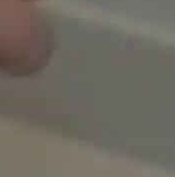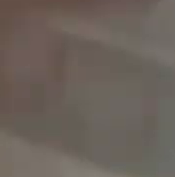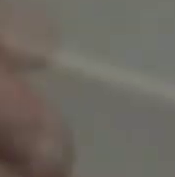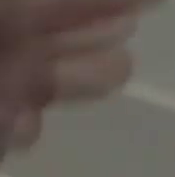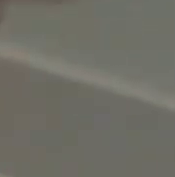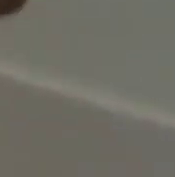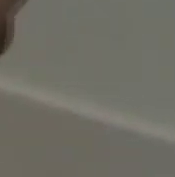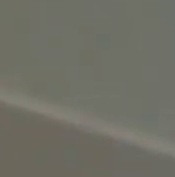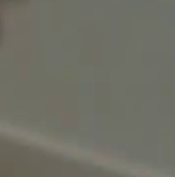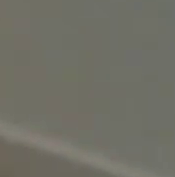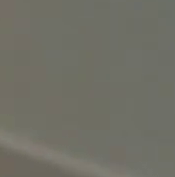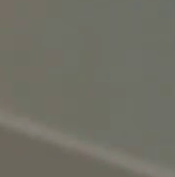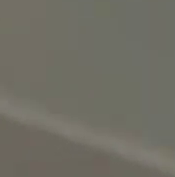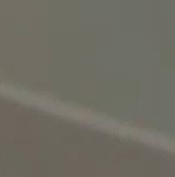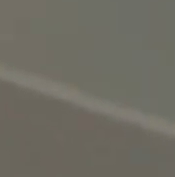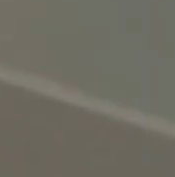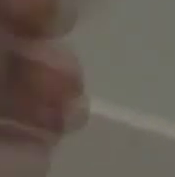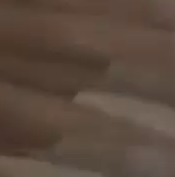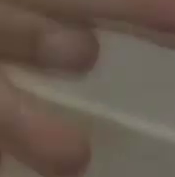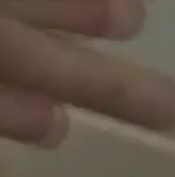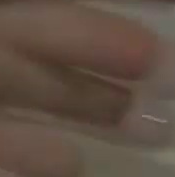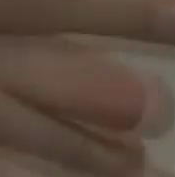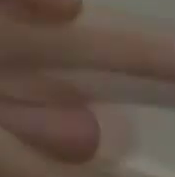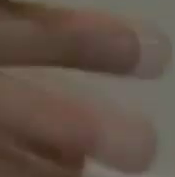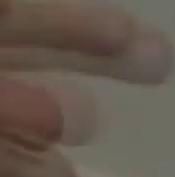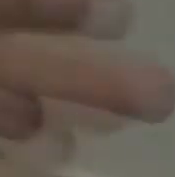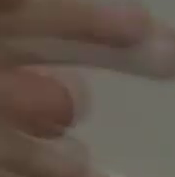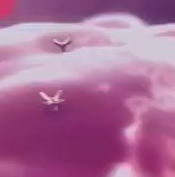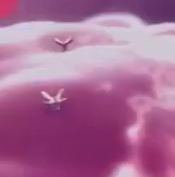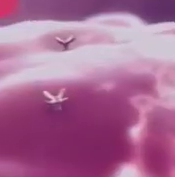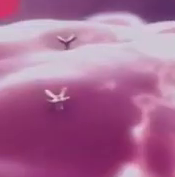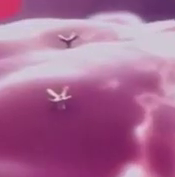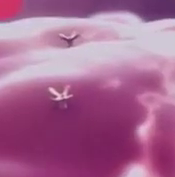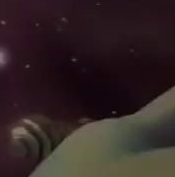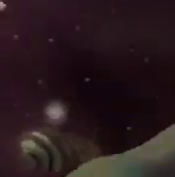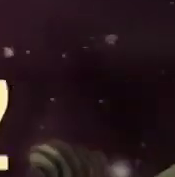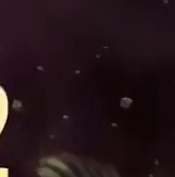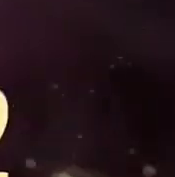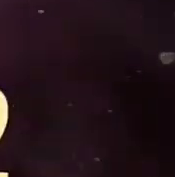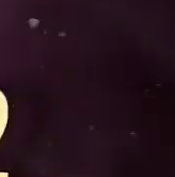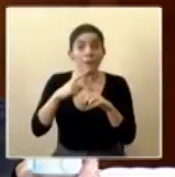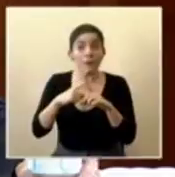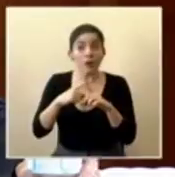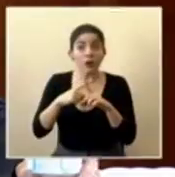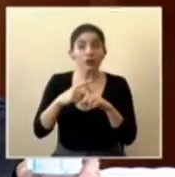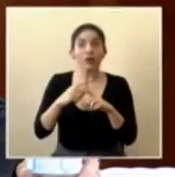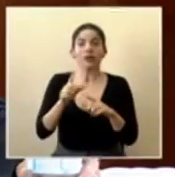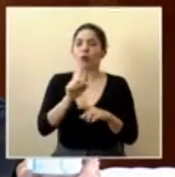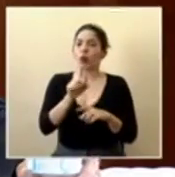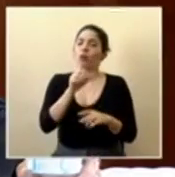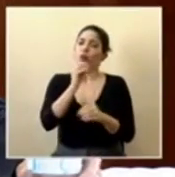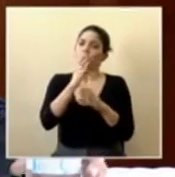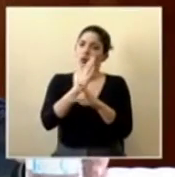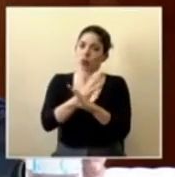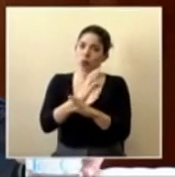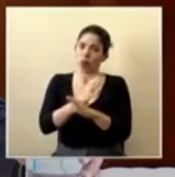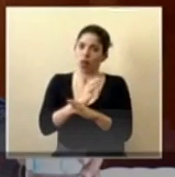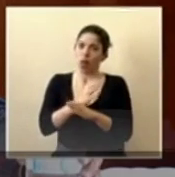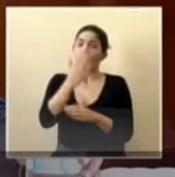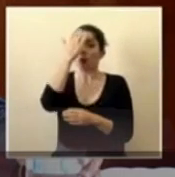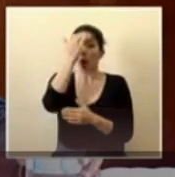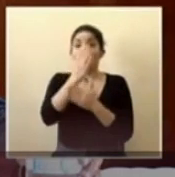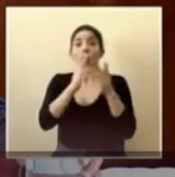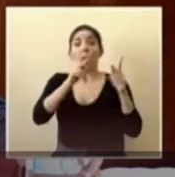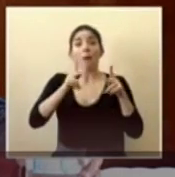su cantón se registre como con caso, un caso o varios casos positivos, tenga mucho cuidado, porque hay